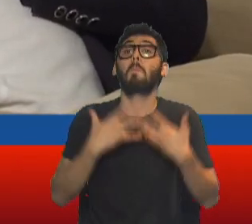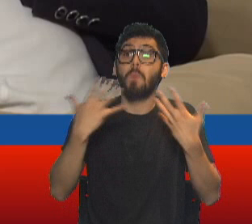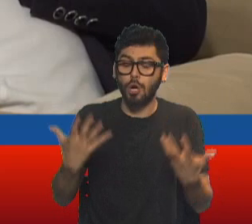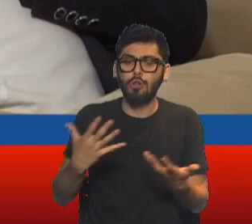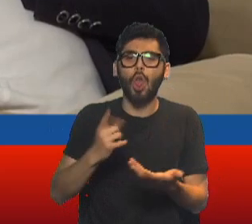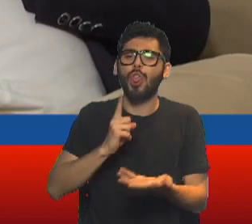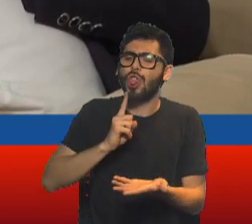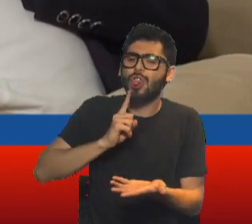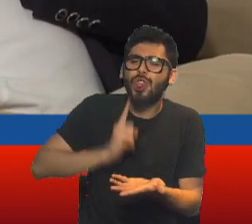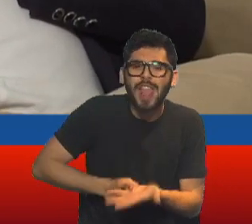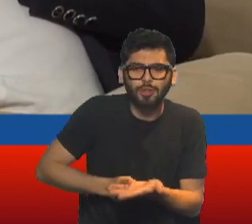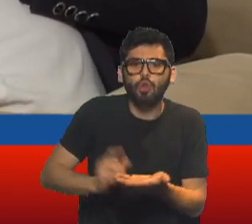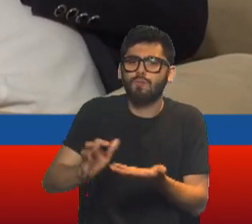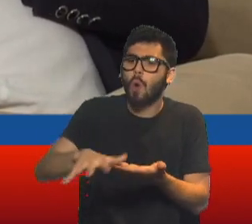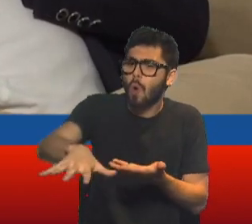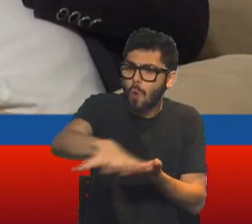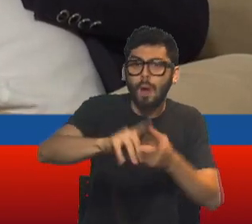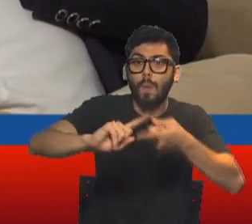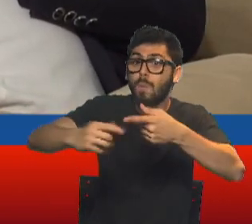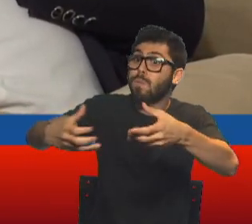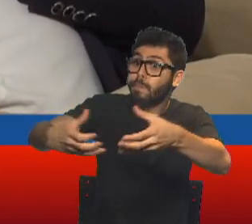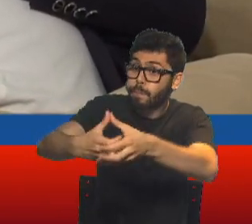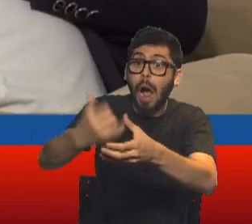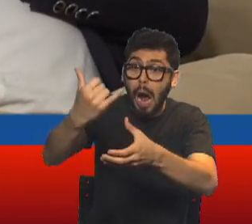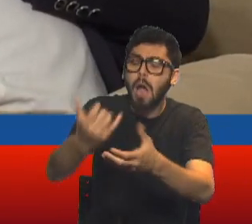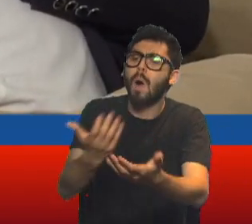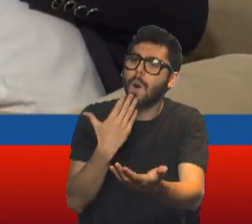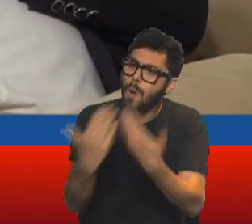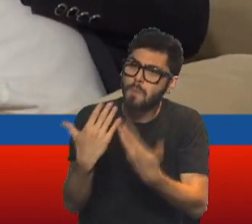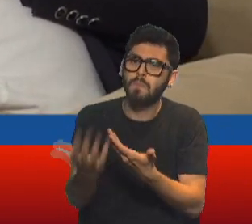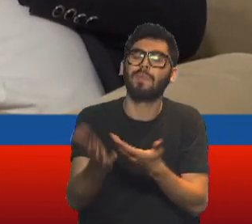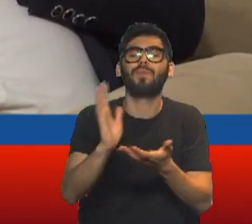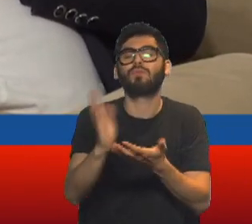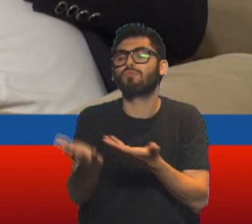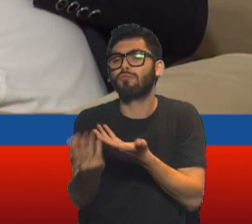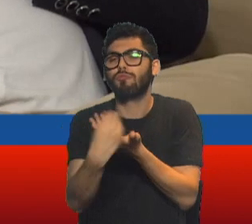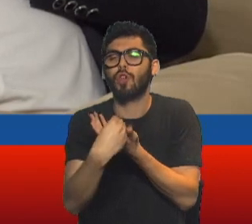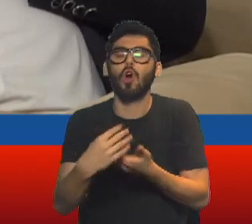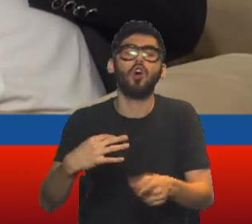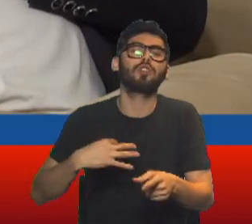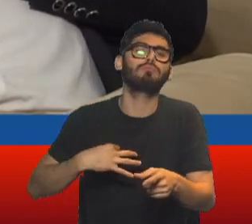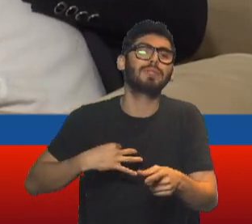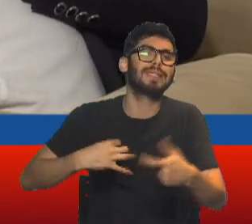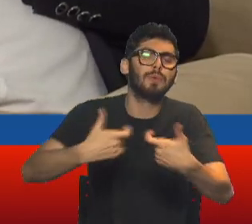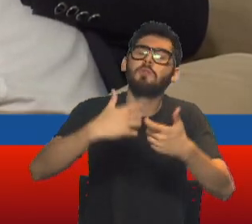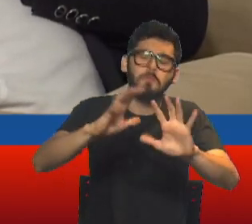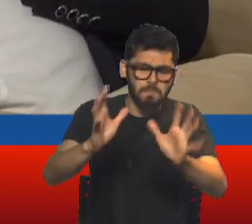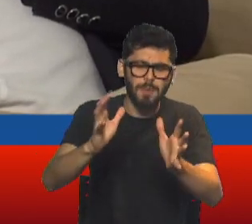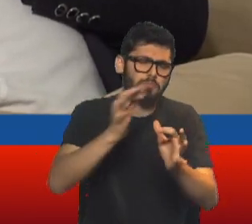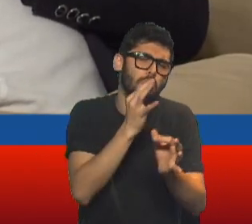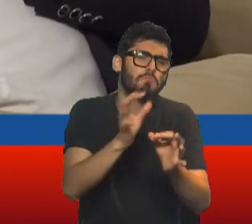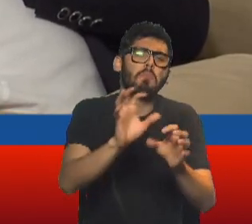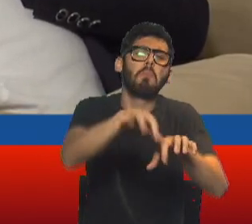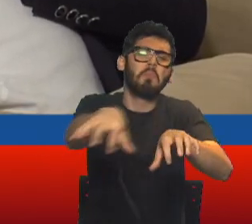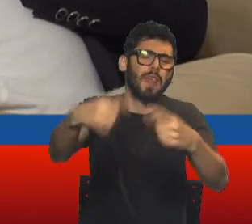decisiones a la comunidad organizada, a la sociedad civil, llamémoslo como vos quieras. Sí. Pero esas personas, millones,